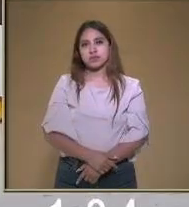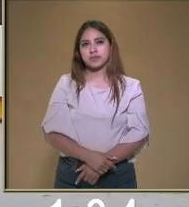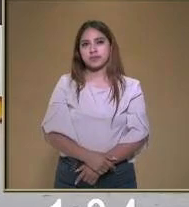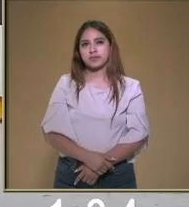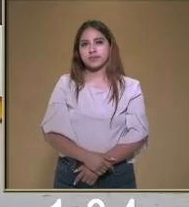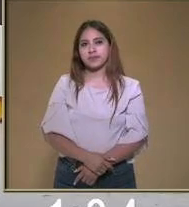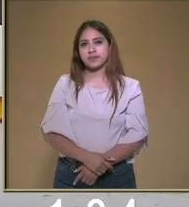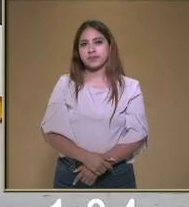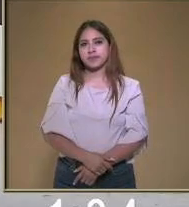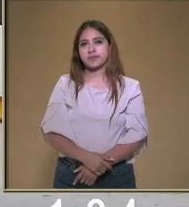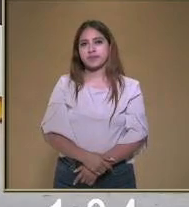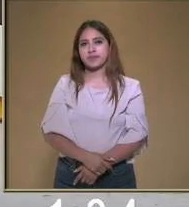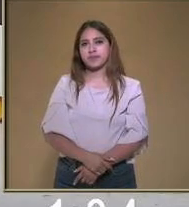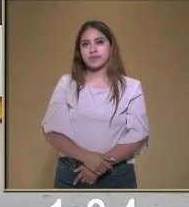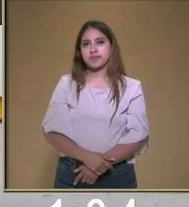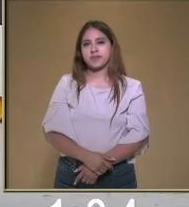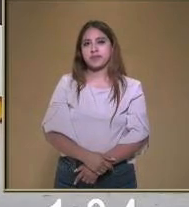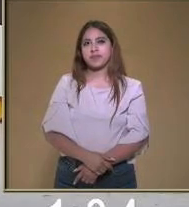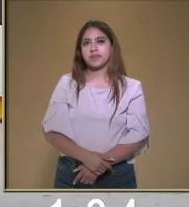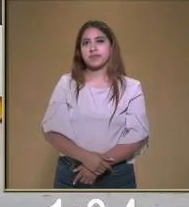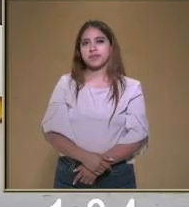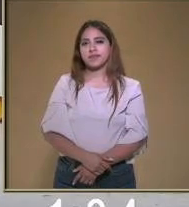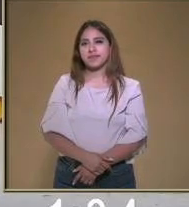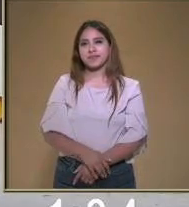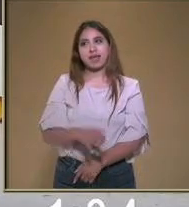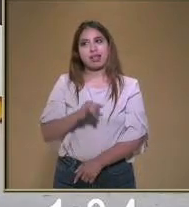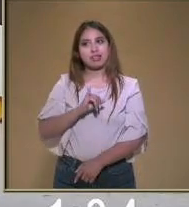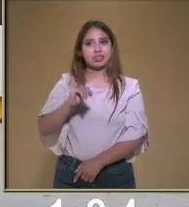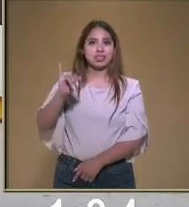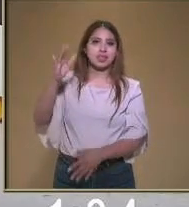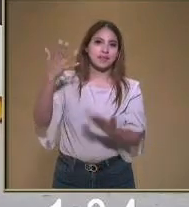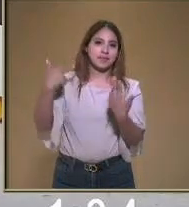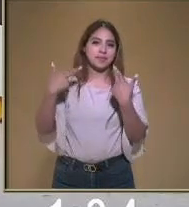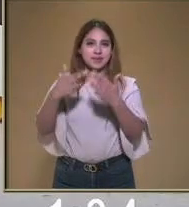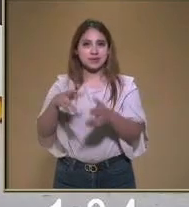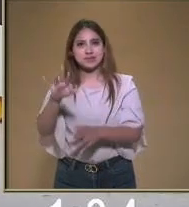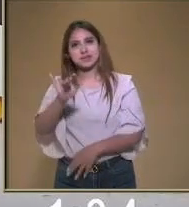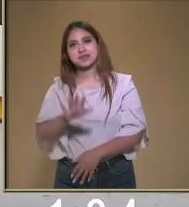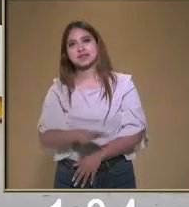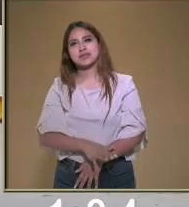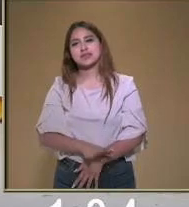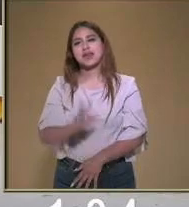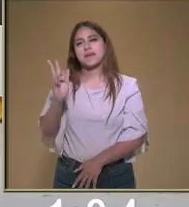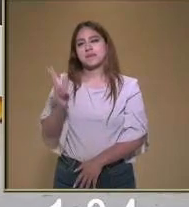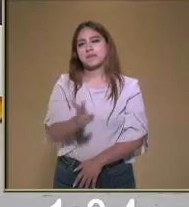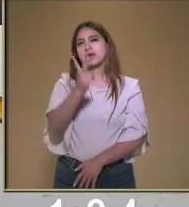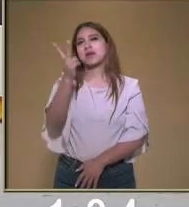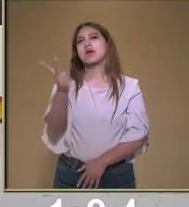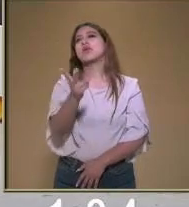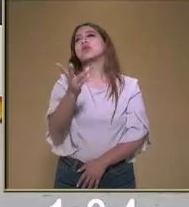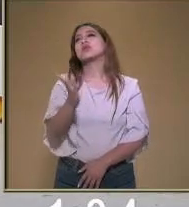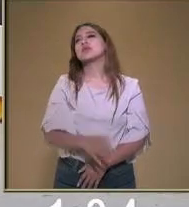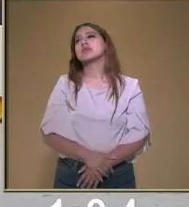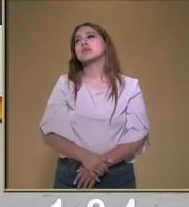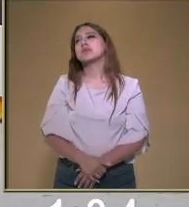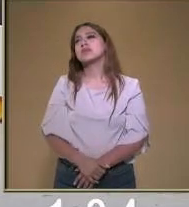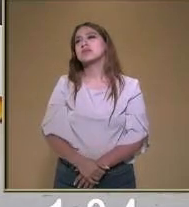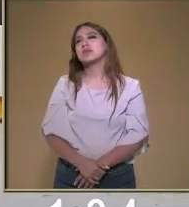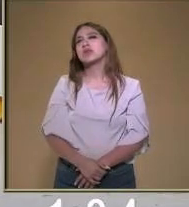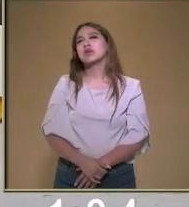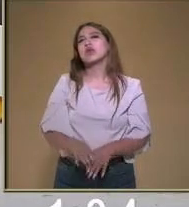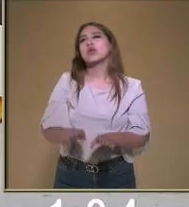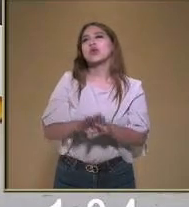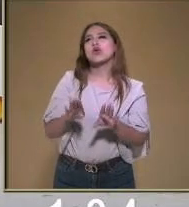Uno por dos. Maestra, ya está muy lejos de la meta. Otra pregunta. A ver, pregunta, ¿cómo se dice sembrador en agua?